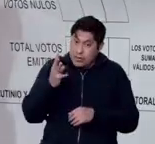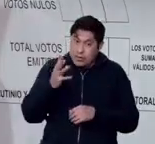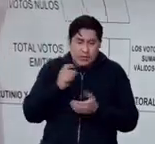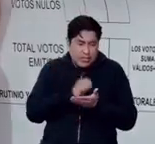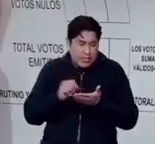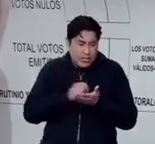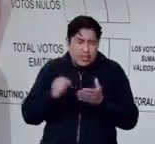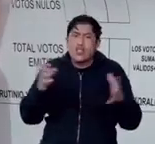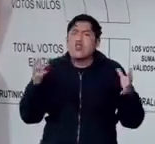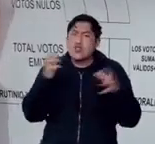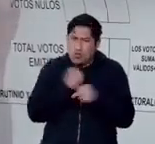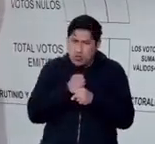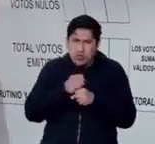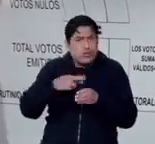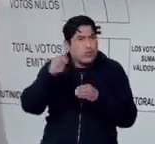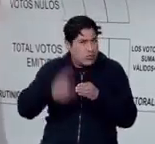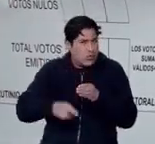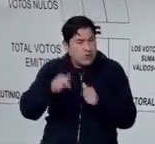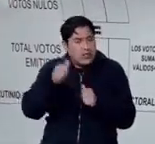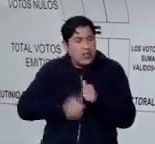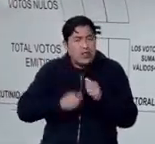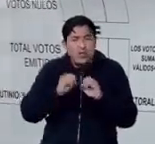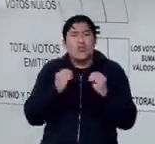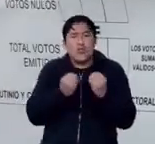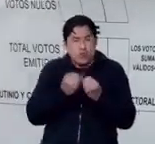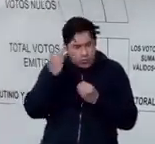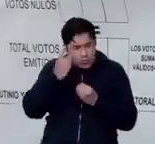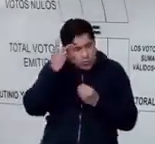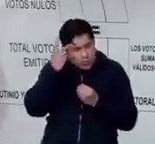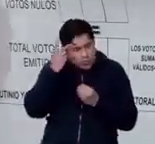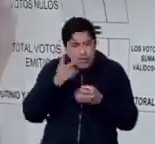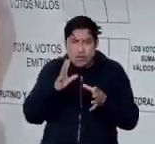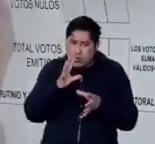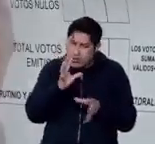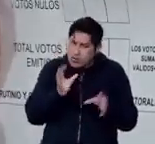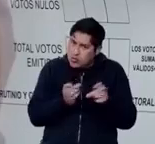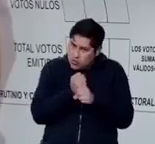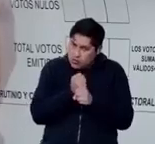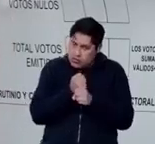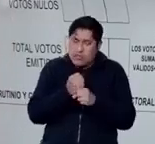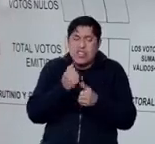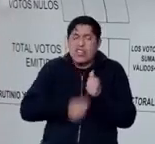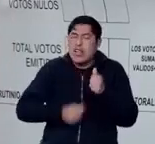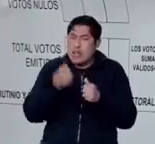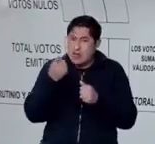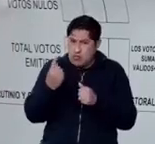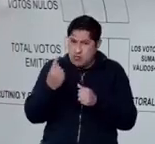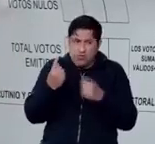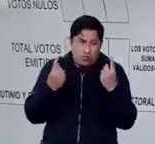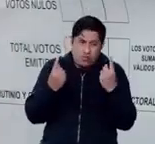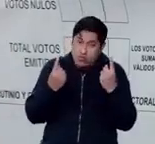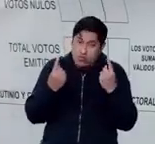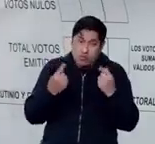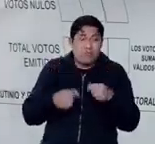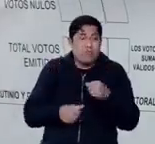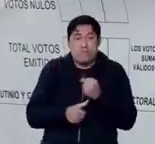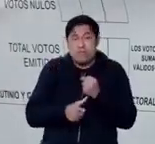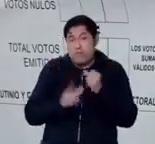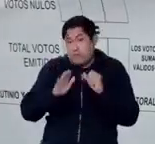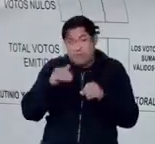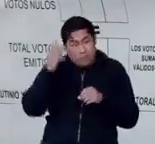Como cuarto paso se notará el resumen de los resultados por cada organización política, es decir, la suma de los votos que obtuvo cada